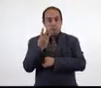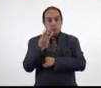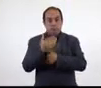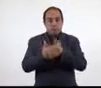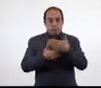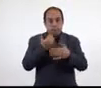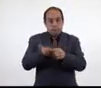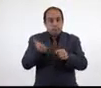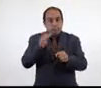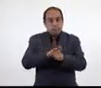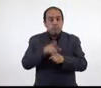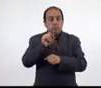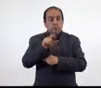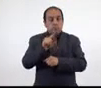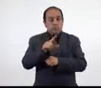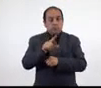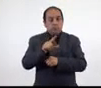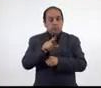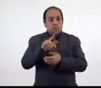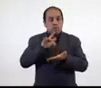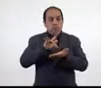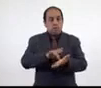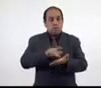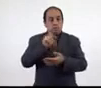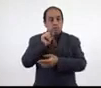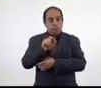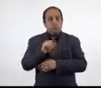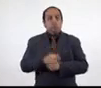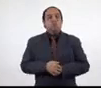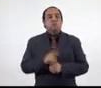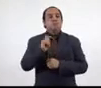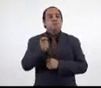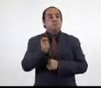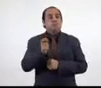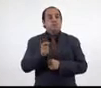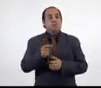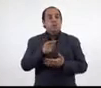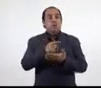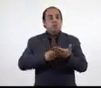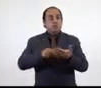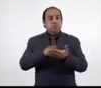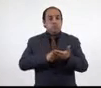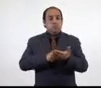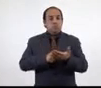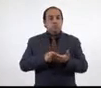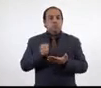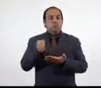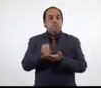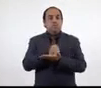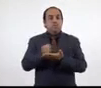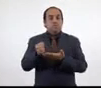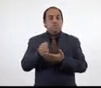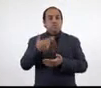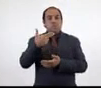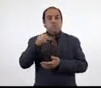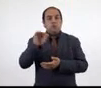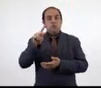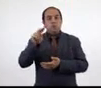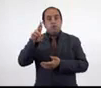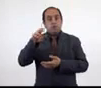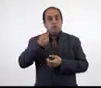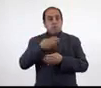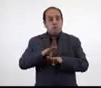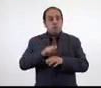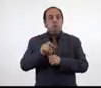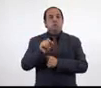procesos administrativos que también estamos auxiliando en los mismos, que es la cancelación de créditos hipotecarios asociados al